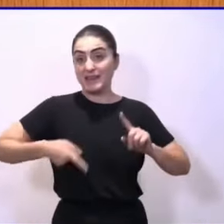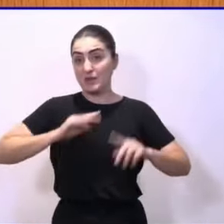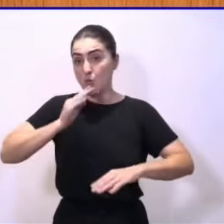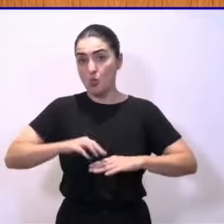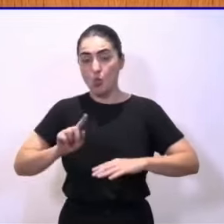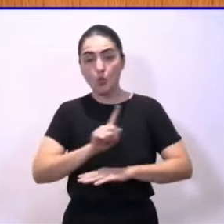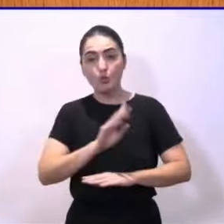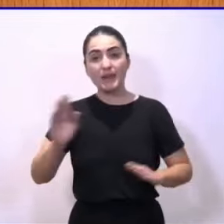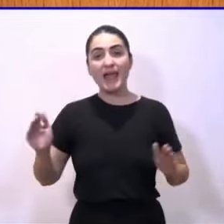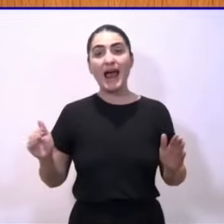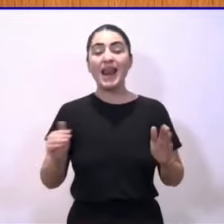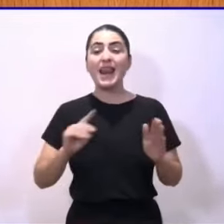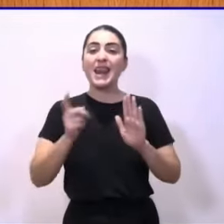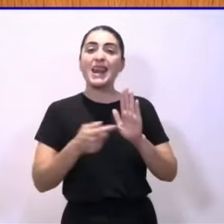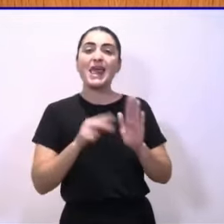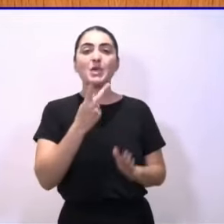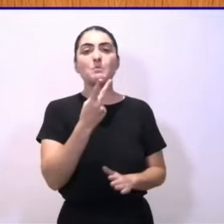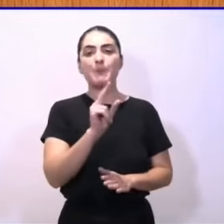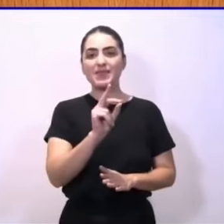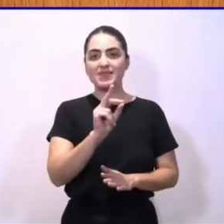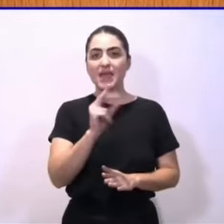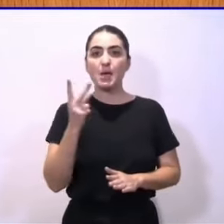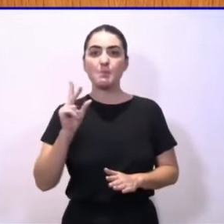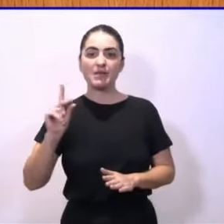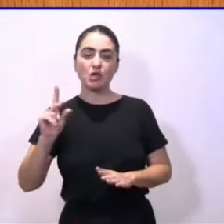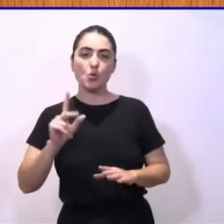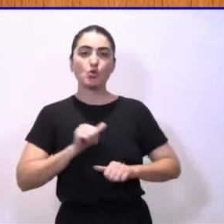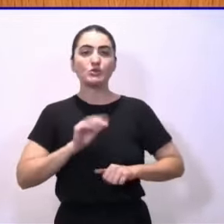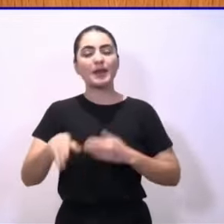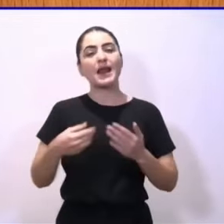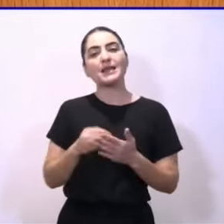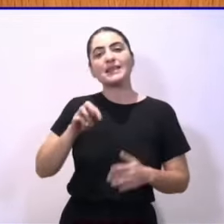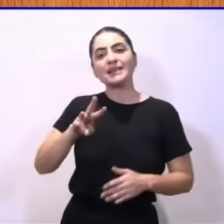Ley 2021, y que ha tenido que esperar hasta el 13 de junio